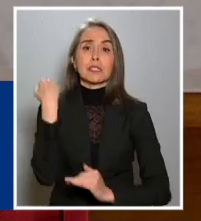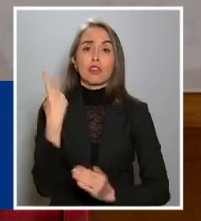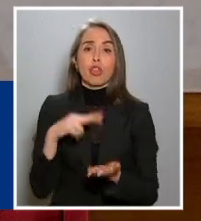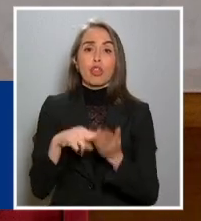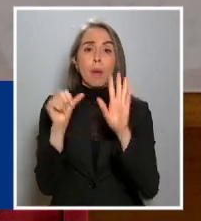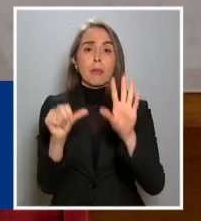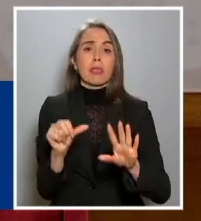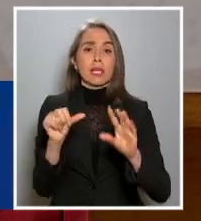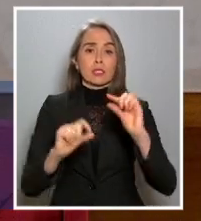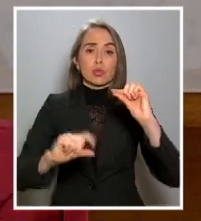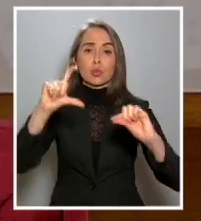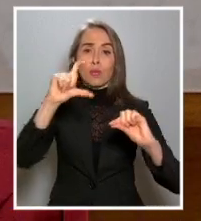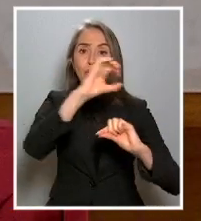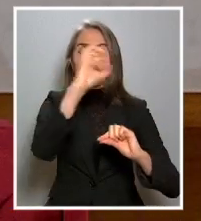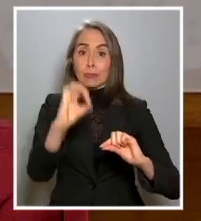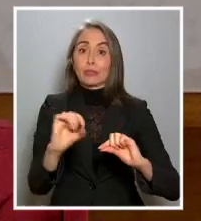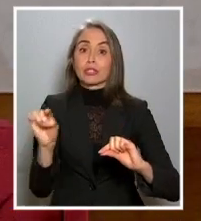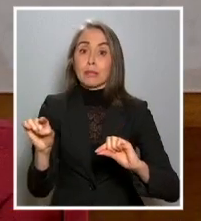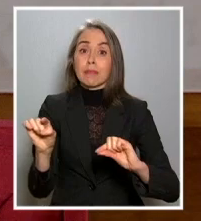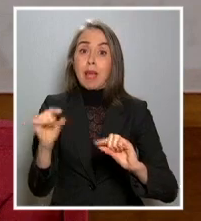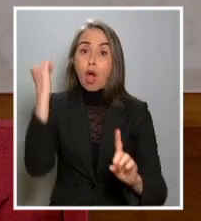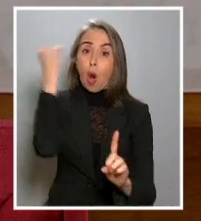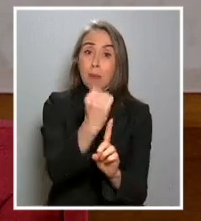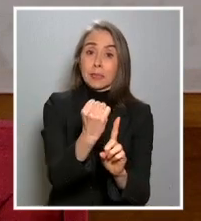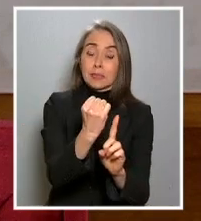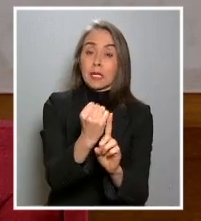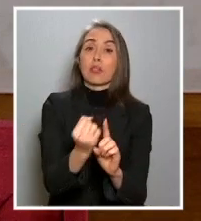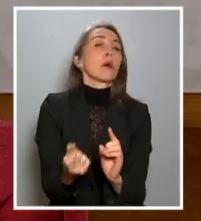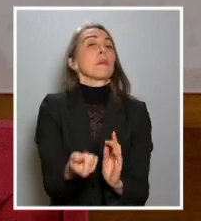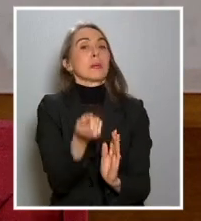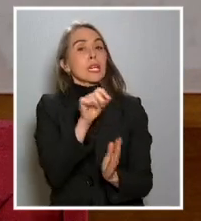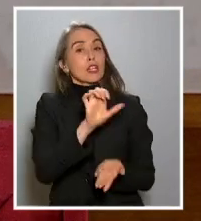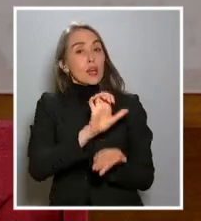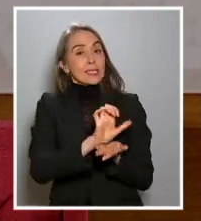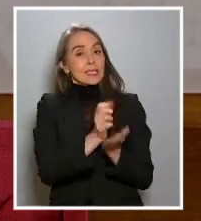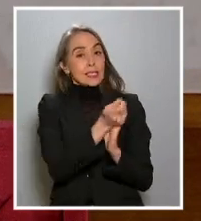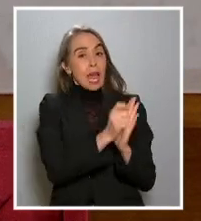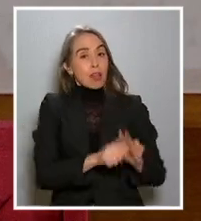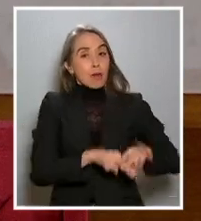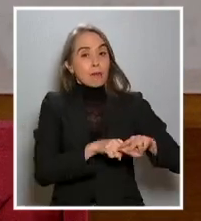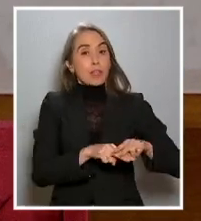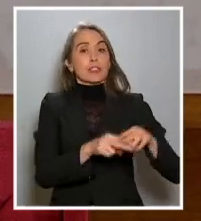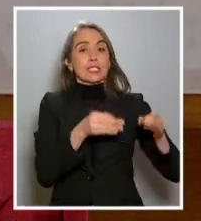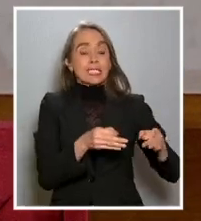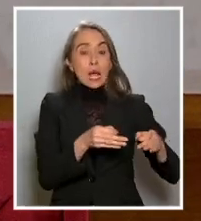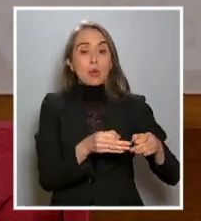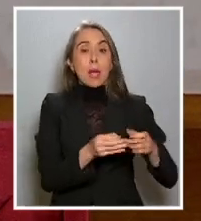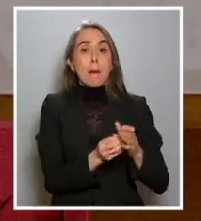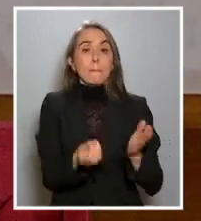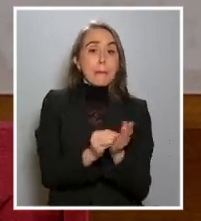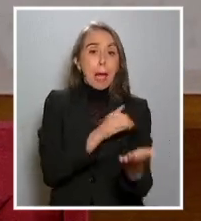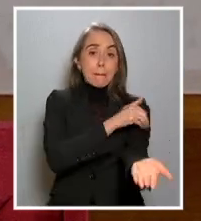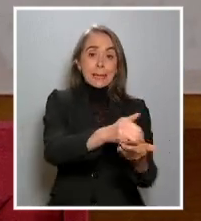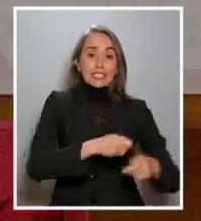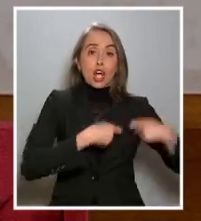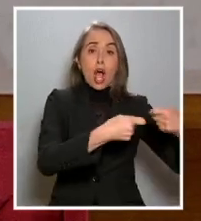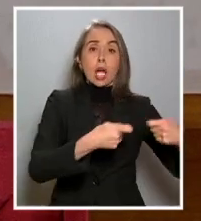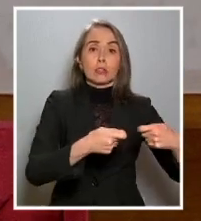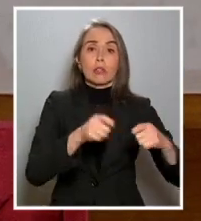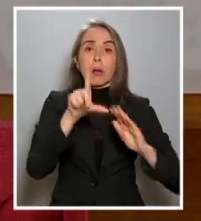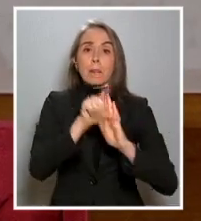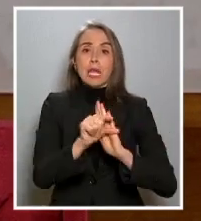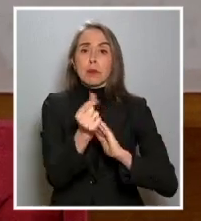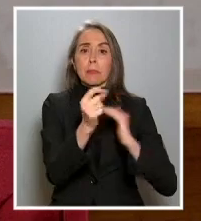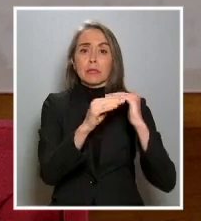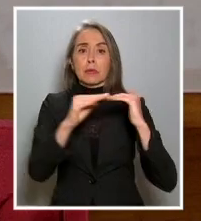2016. Sin embargo, los presupuestos en seguridad, en lugar de aumentar, se estancaron e